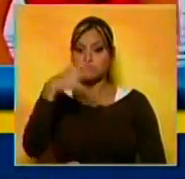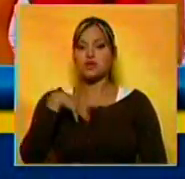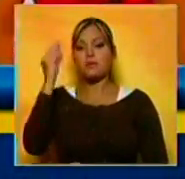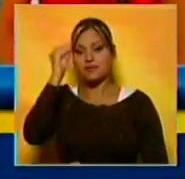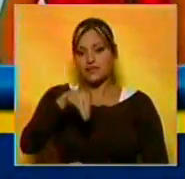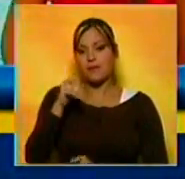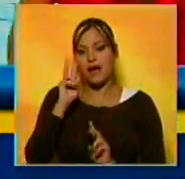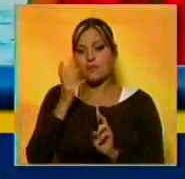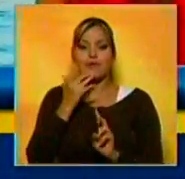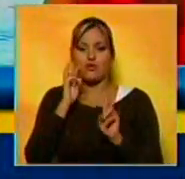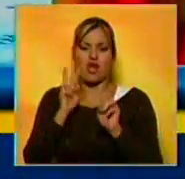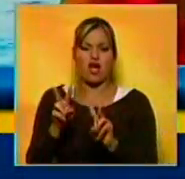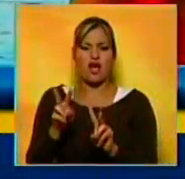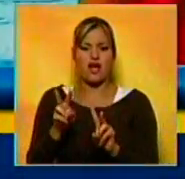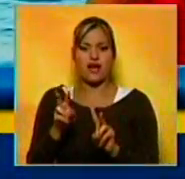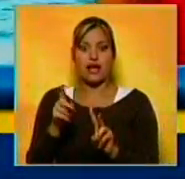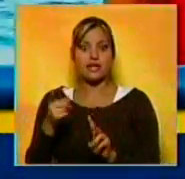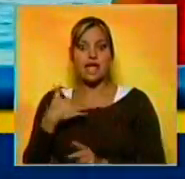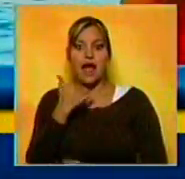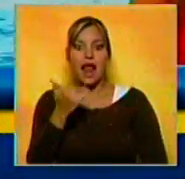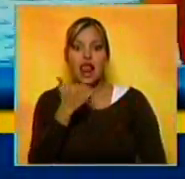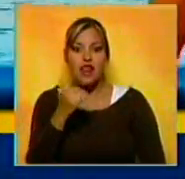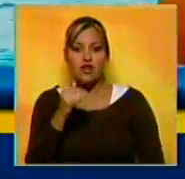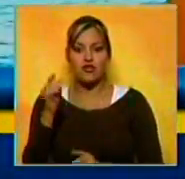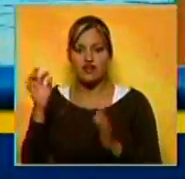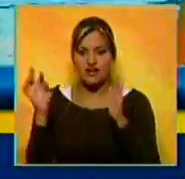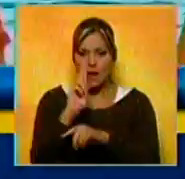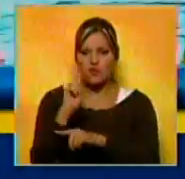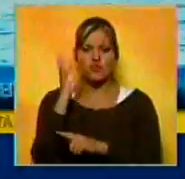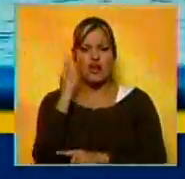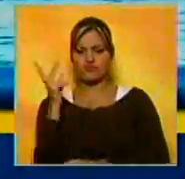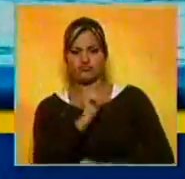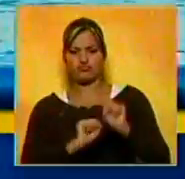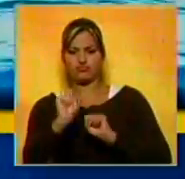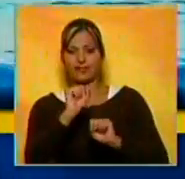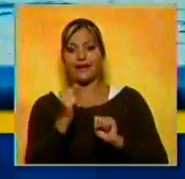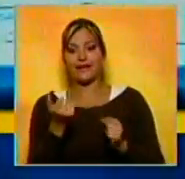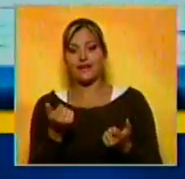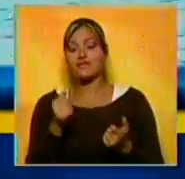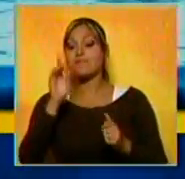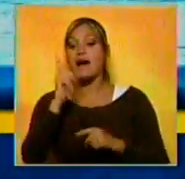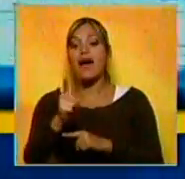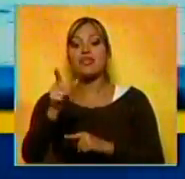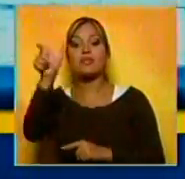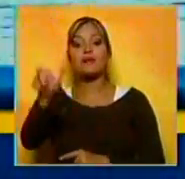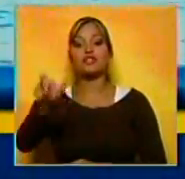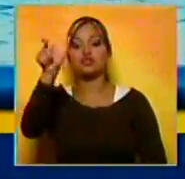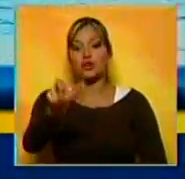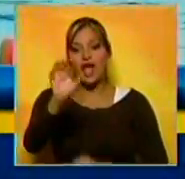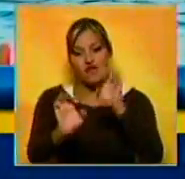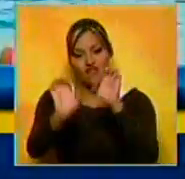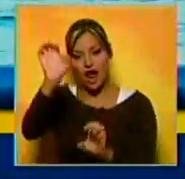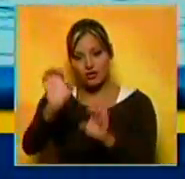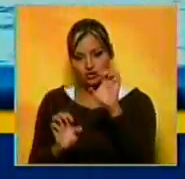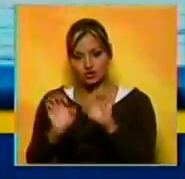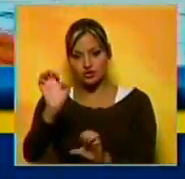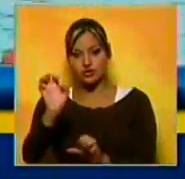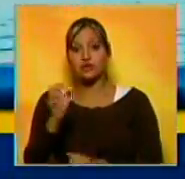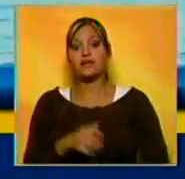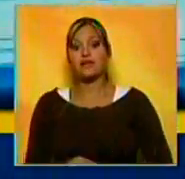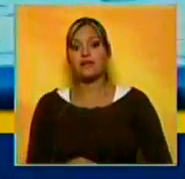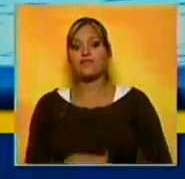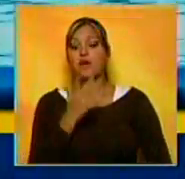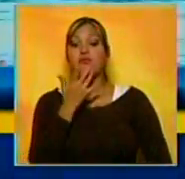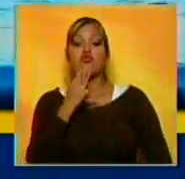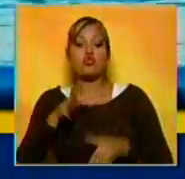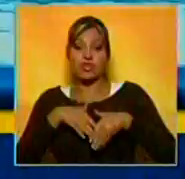siempre y cuando hay que también evaluar un poco el sistema de valores de cada persona, ¿no? Porque tiene que ver, claro, tú te